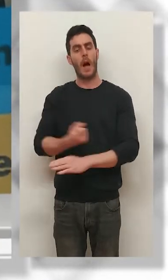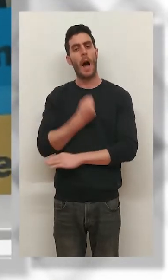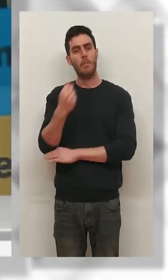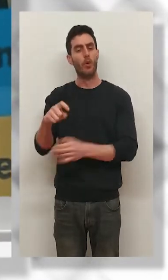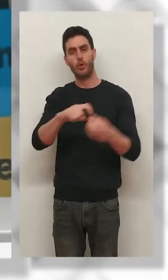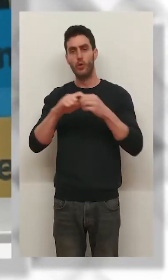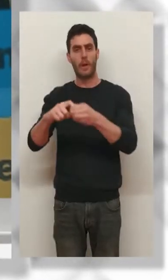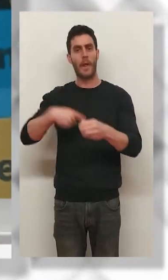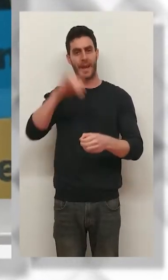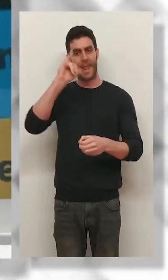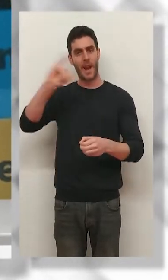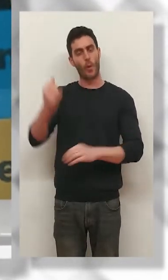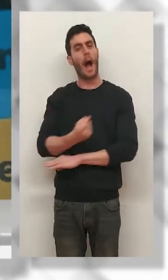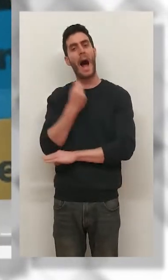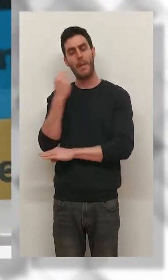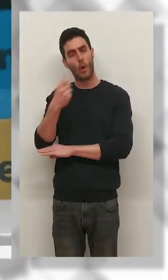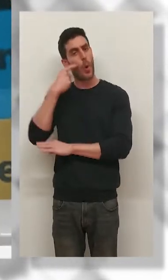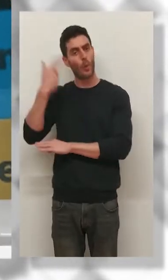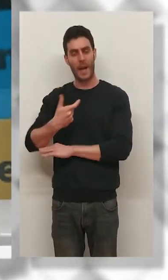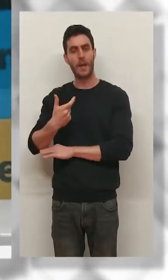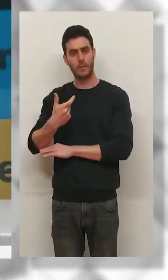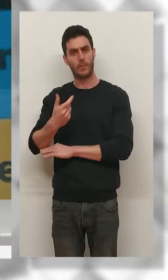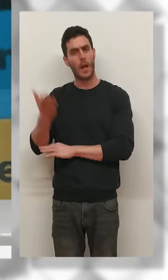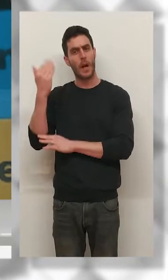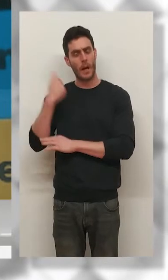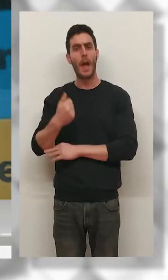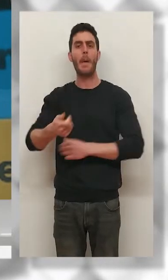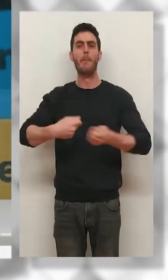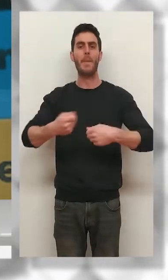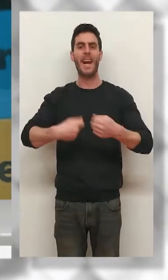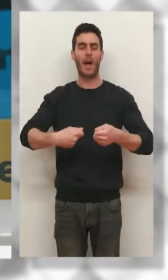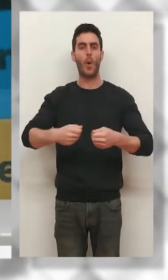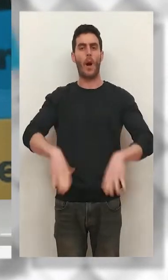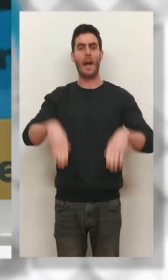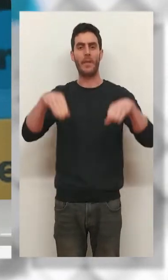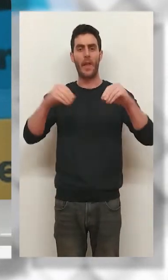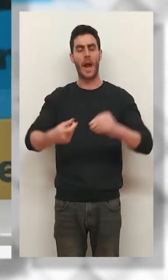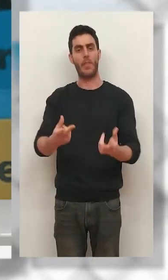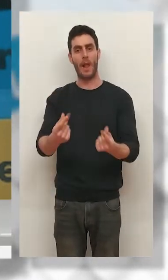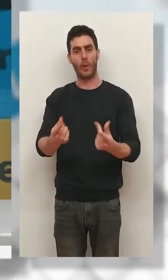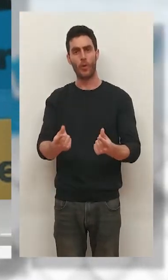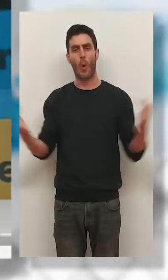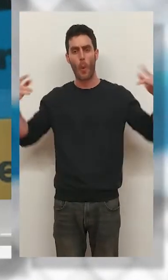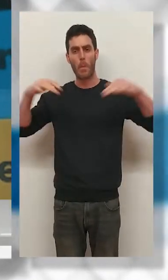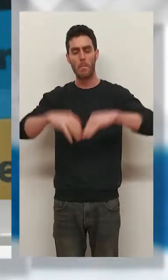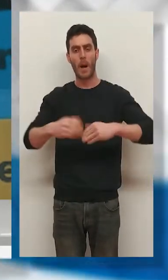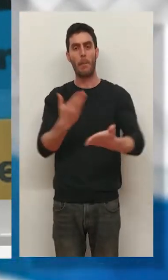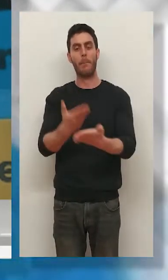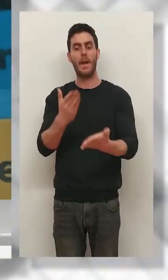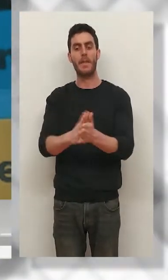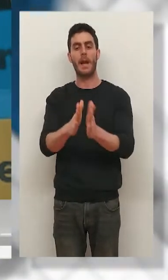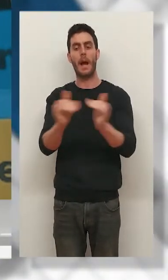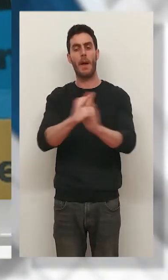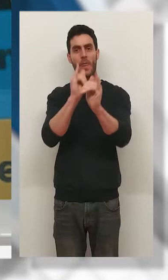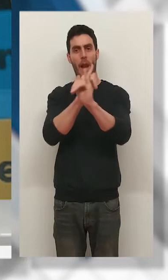muestras de apoyo y solidaridad con el pueblo ucraniano continúan. Ayer, en la plaza del mercado de Logroño, se celebró de nuevo una concentración para clamar por la